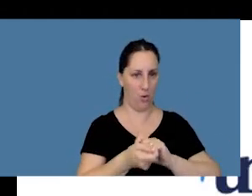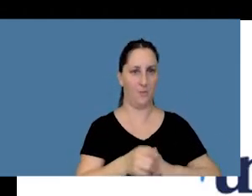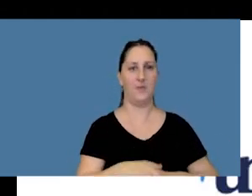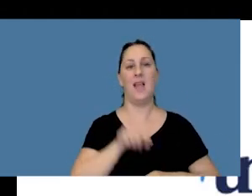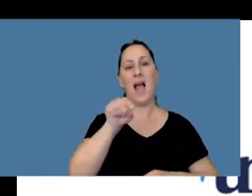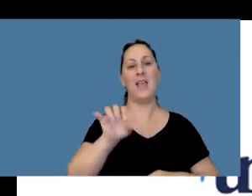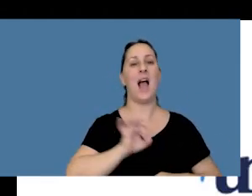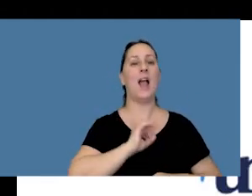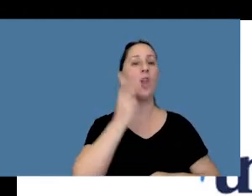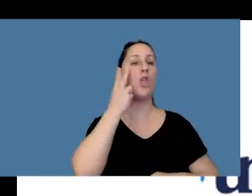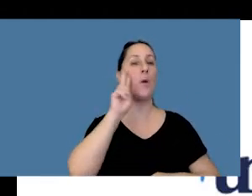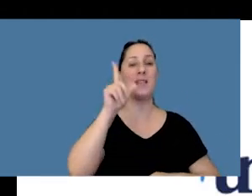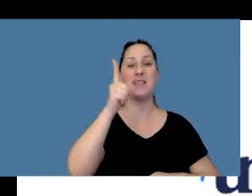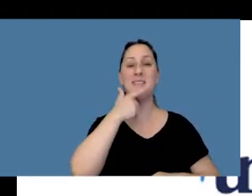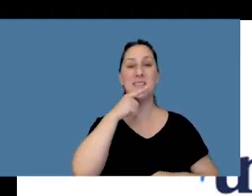año 2017,